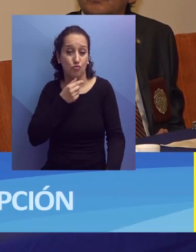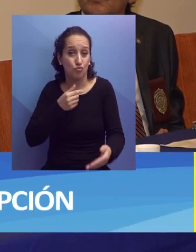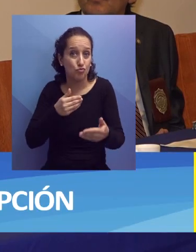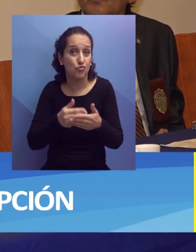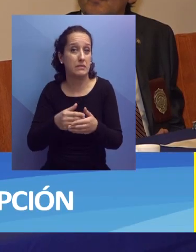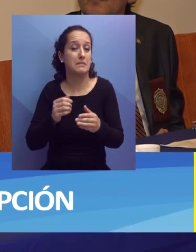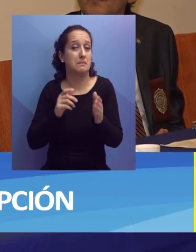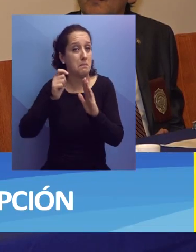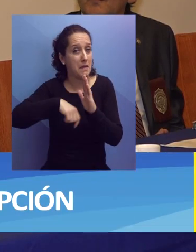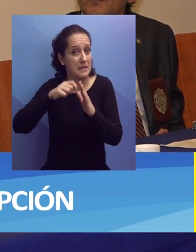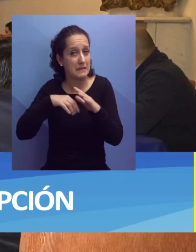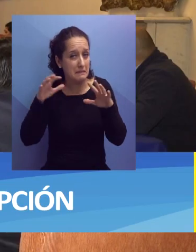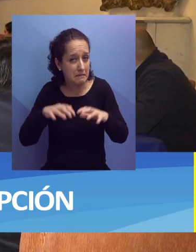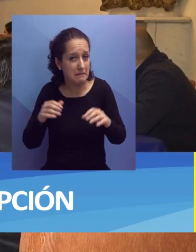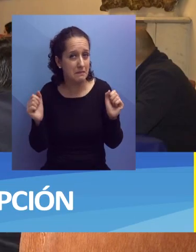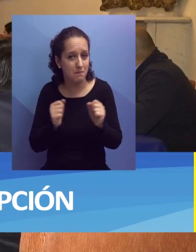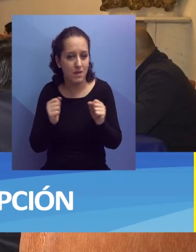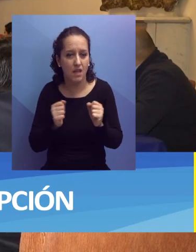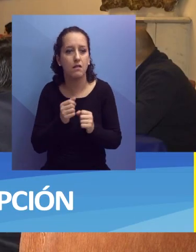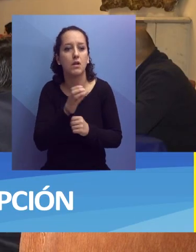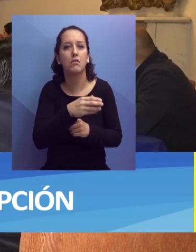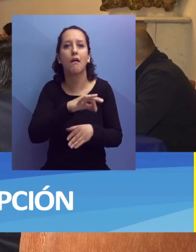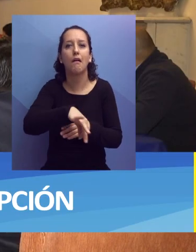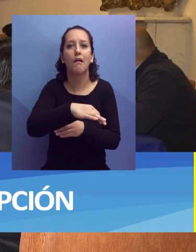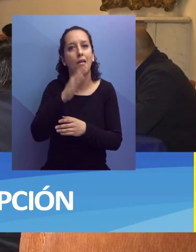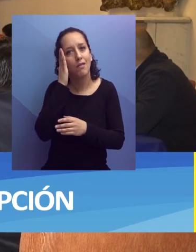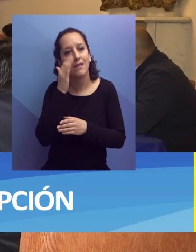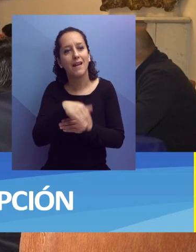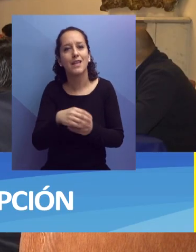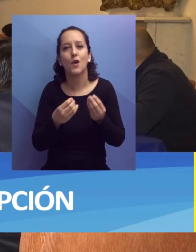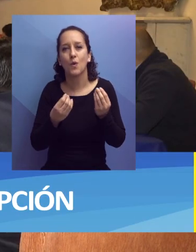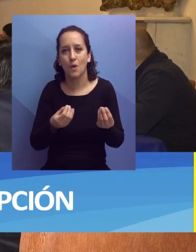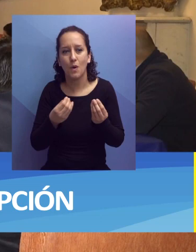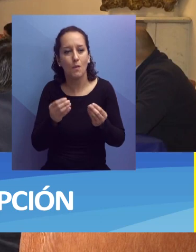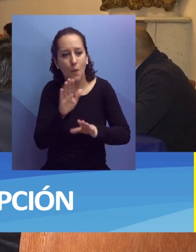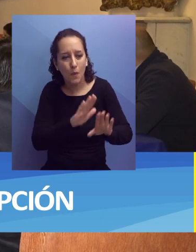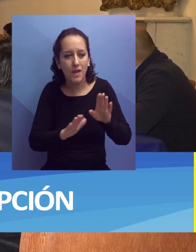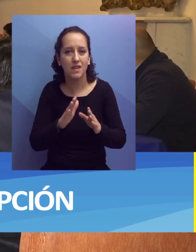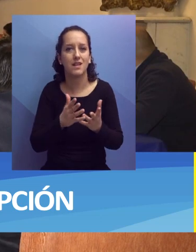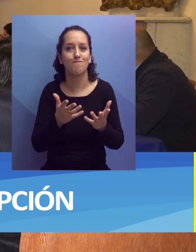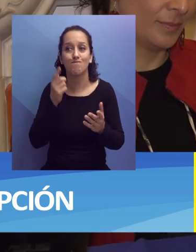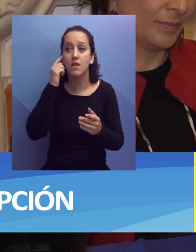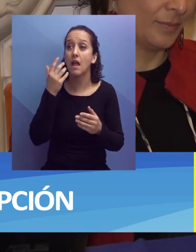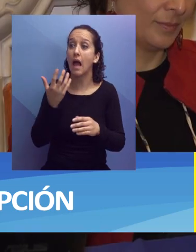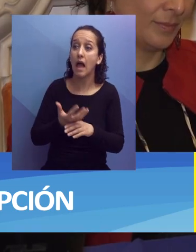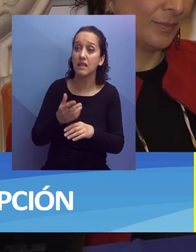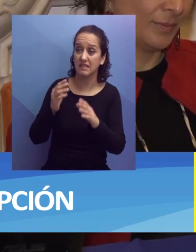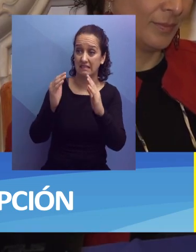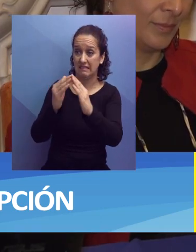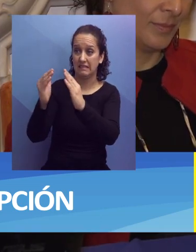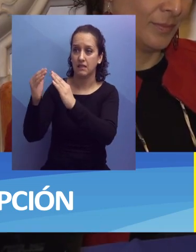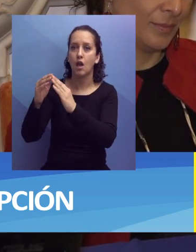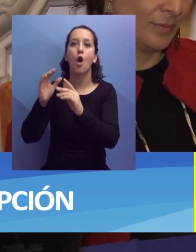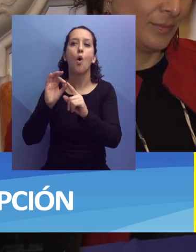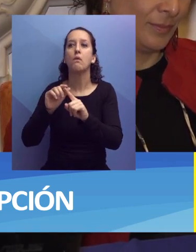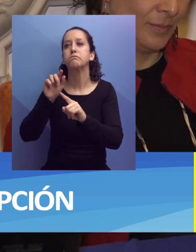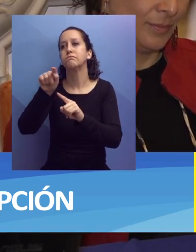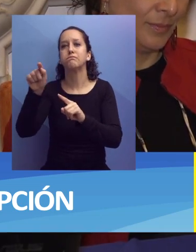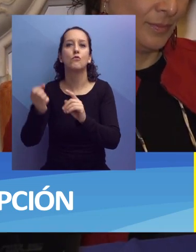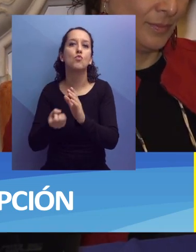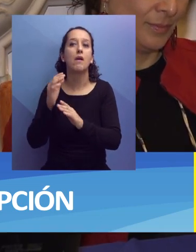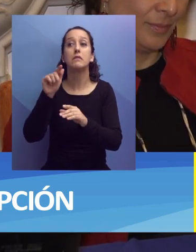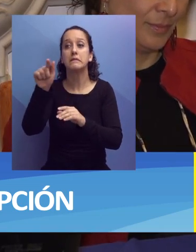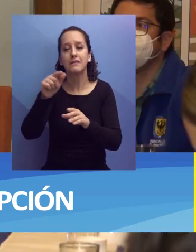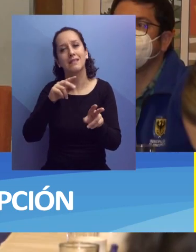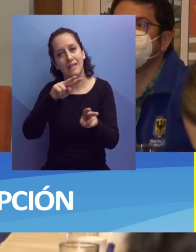la proximidad de los meses de invierno y la forma de poder resguardar a las personas en situación de calle, considerándose los actuales dispositivos y los que